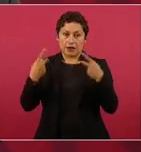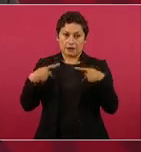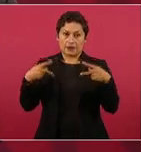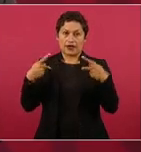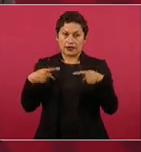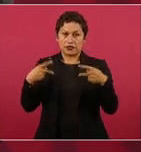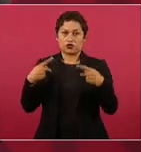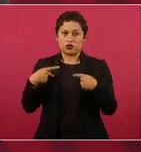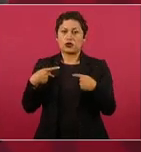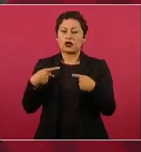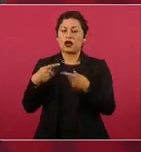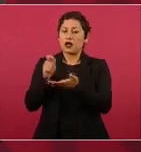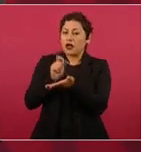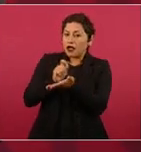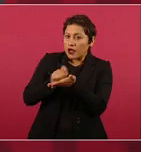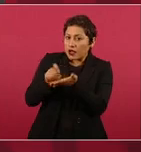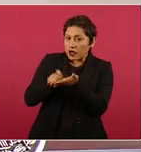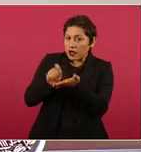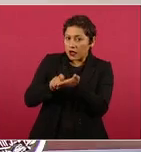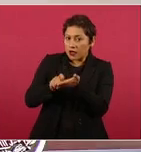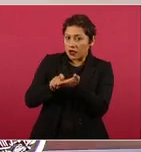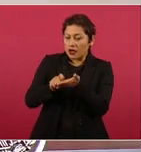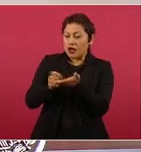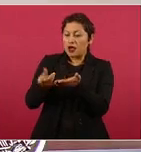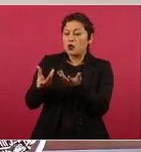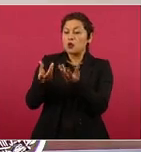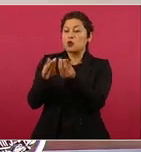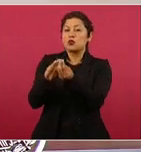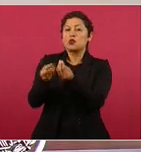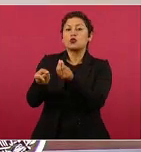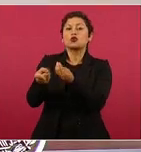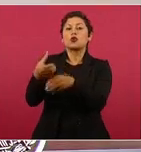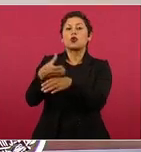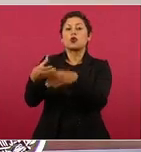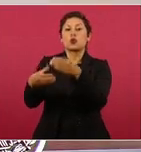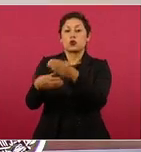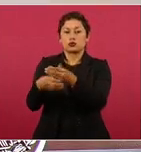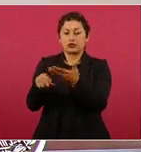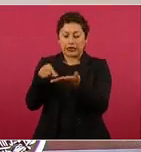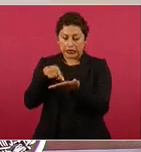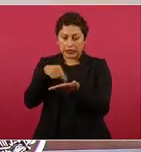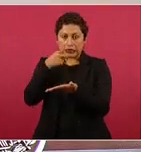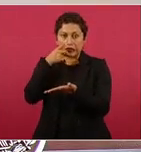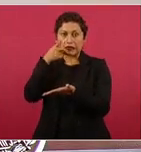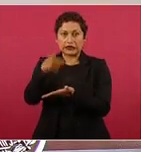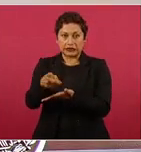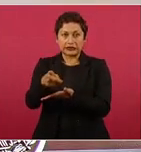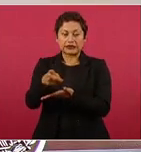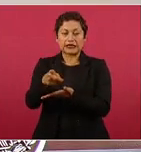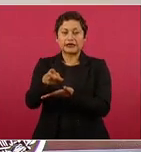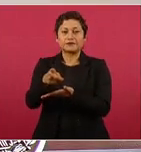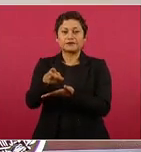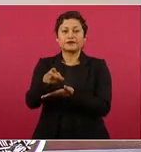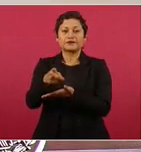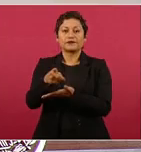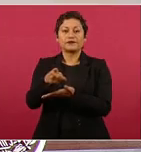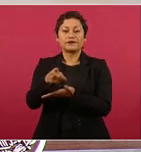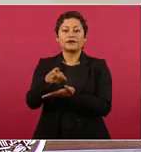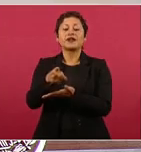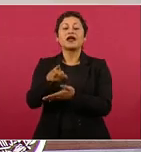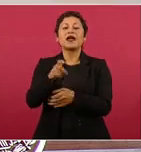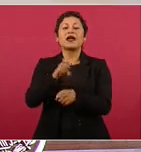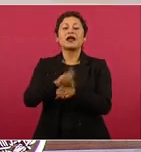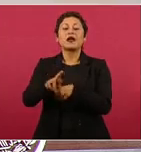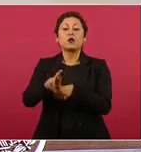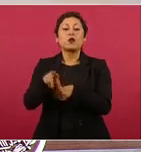una tarjeta junto con un objeto que dice Ecuador, regalo